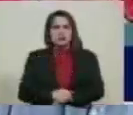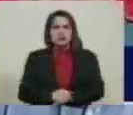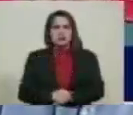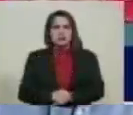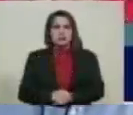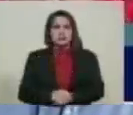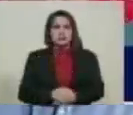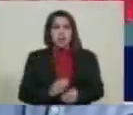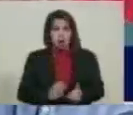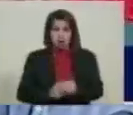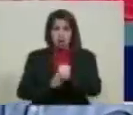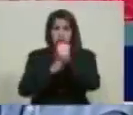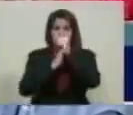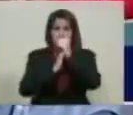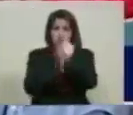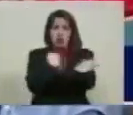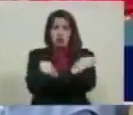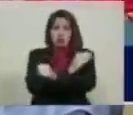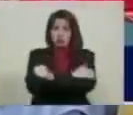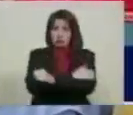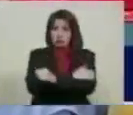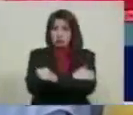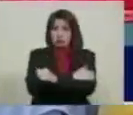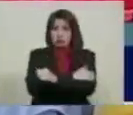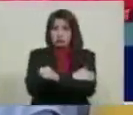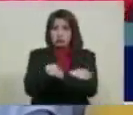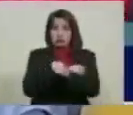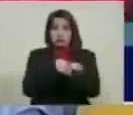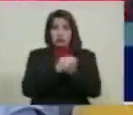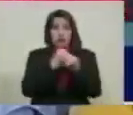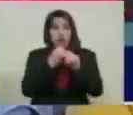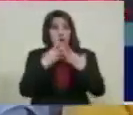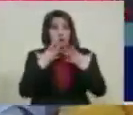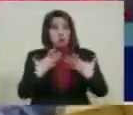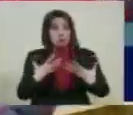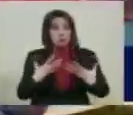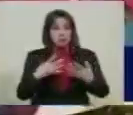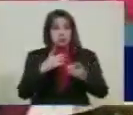es un líder querido, reconocido, democrático.